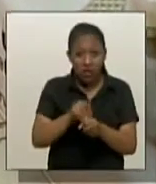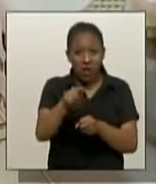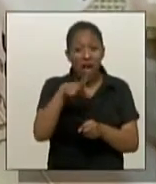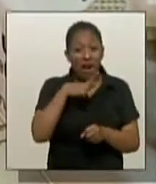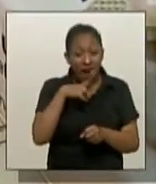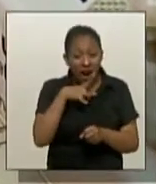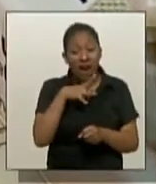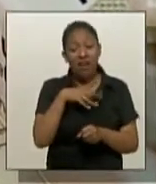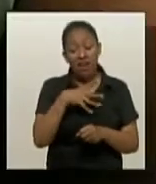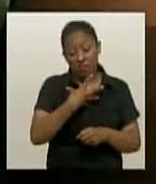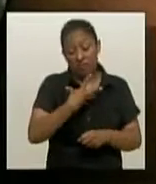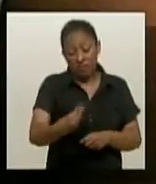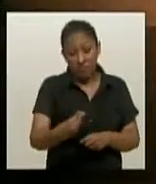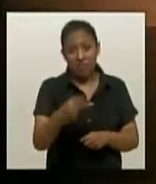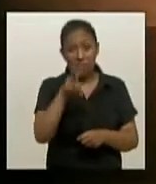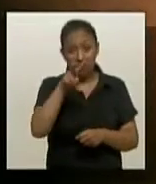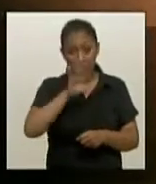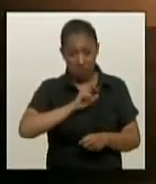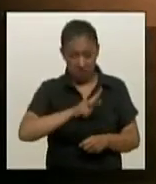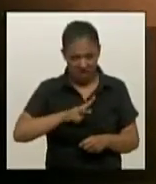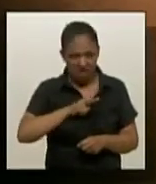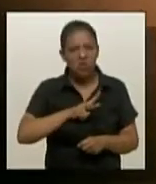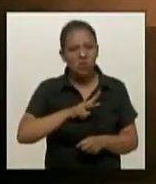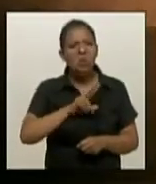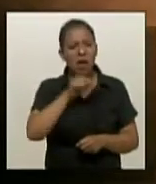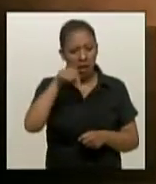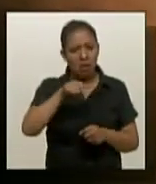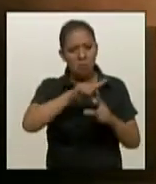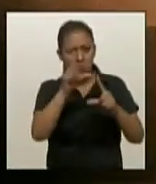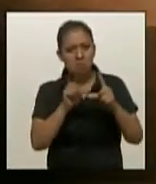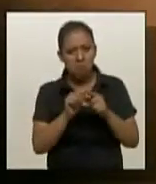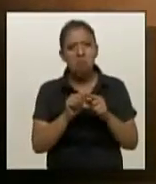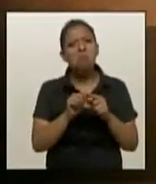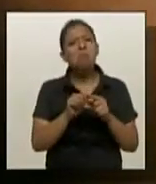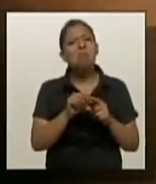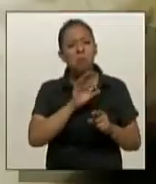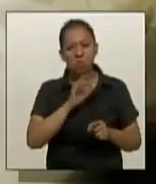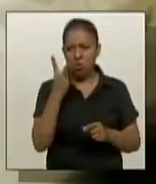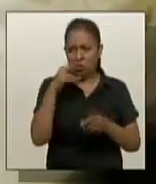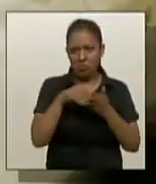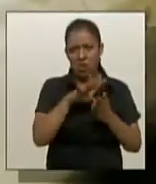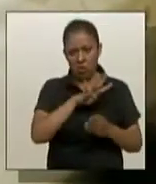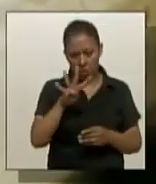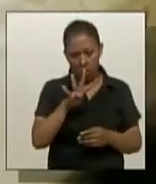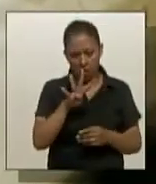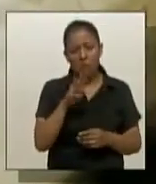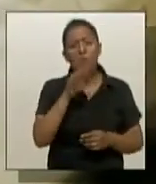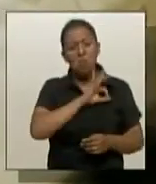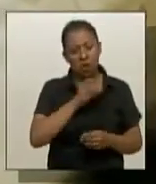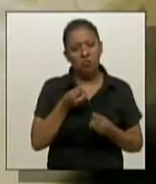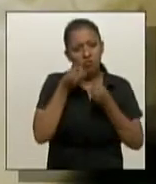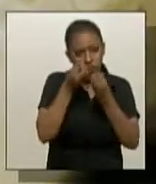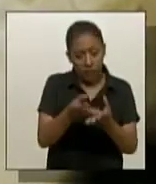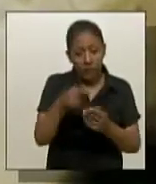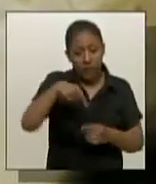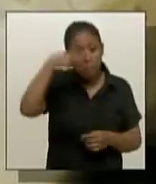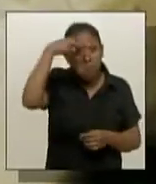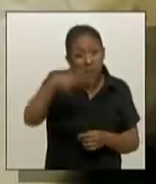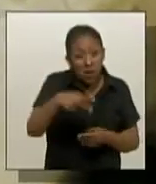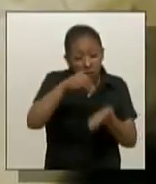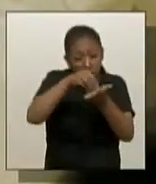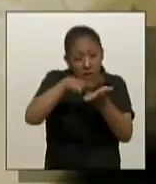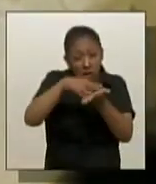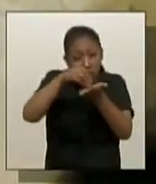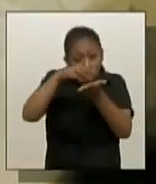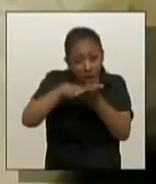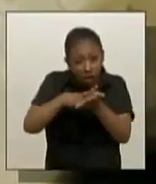haber contraído el virus está garantizada en nuestro país desde el año 2004. En México, el número de casos registrados desde